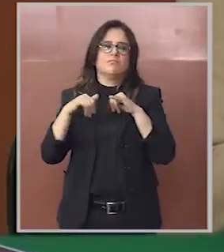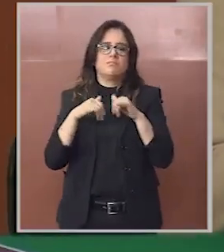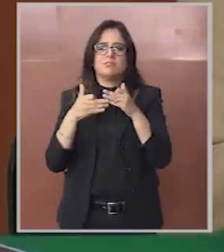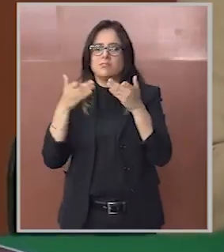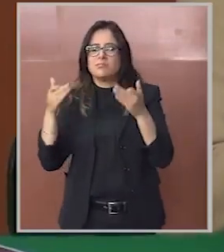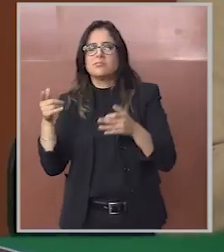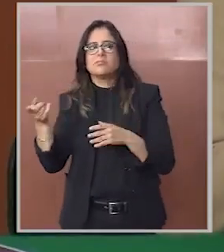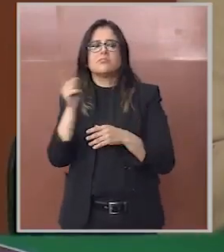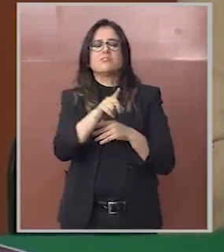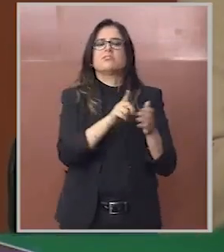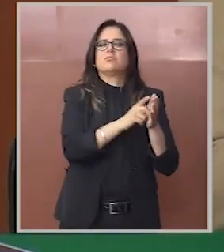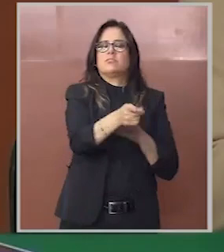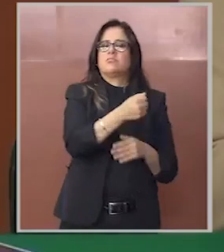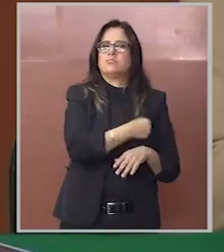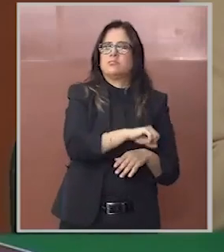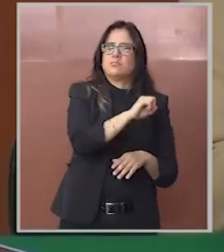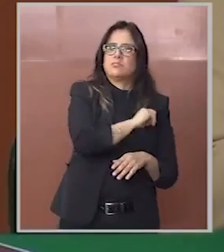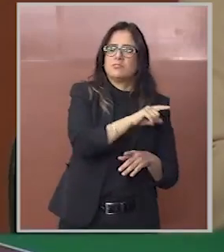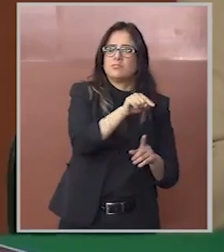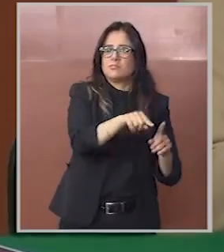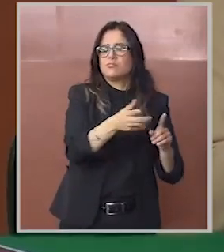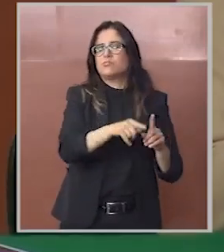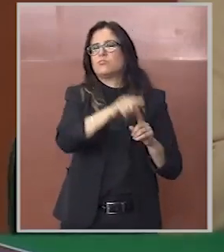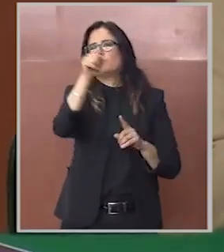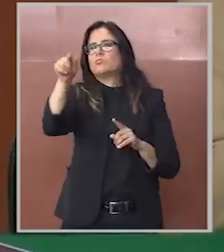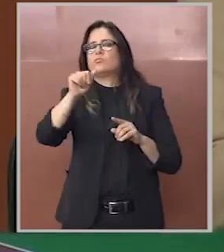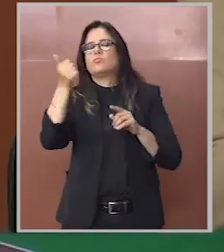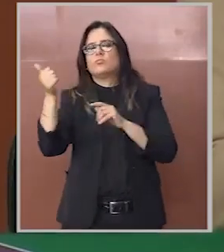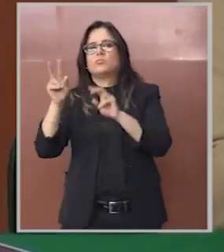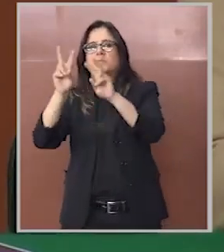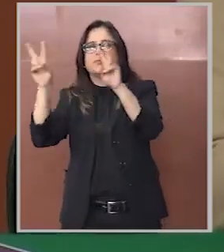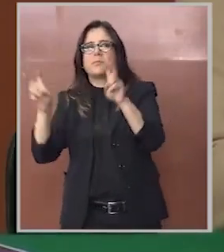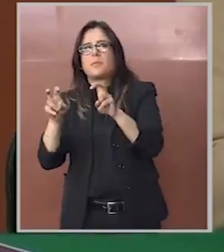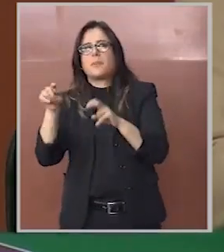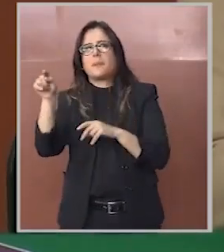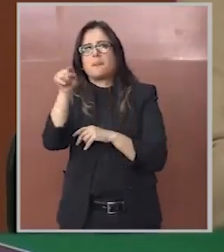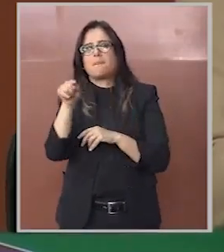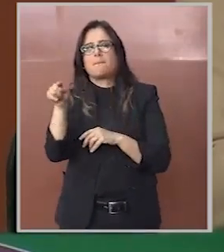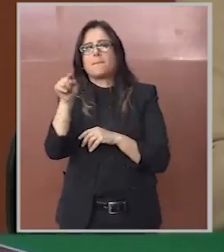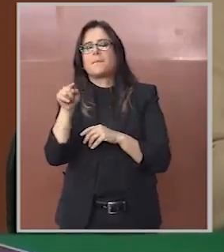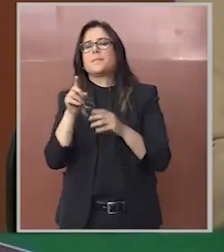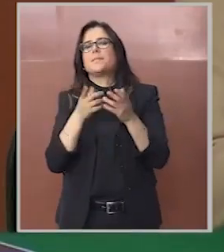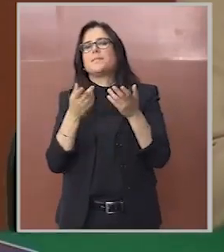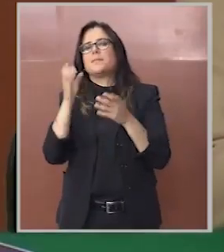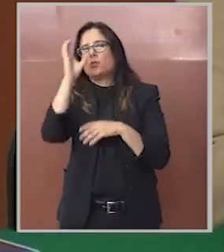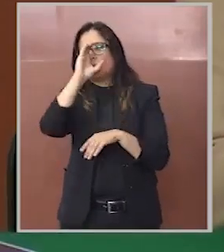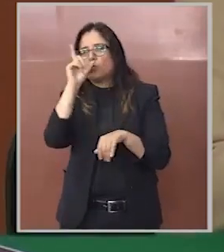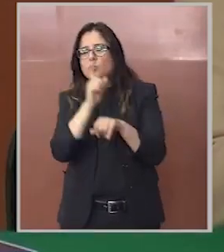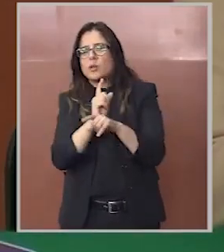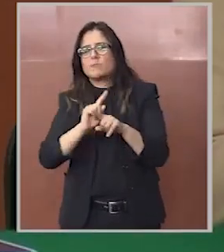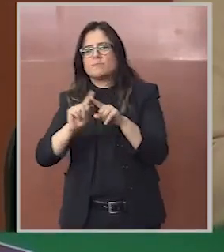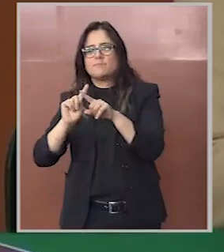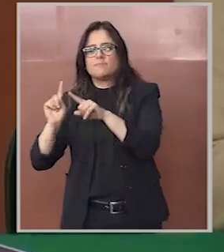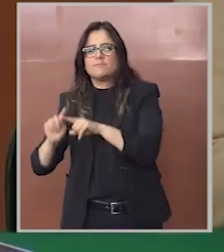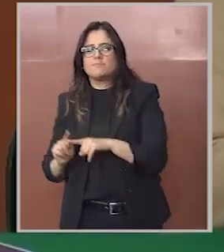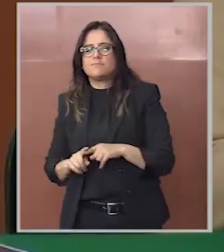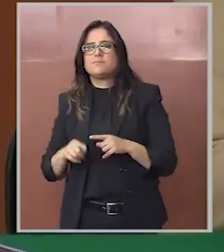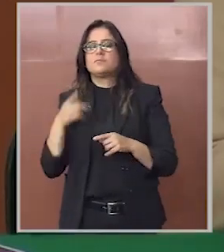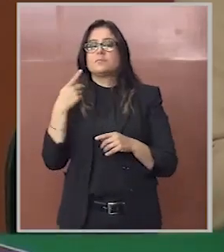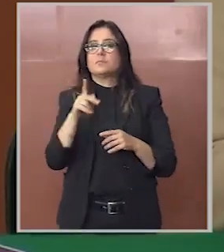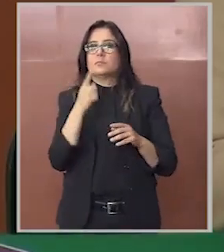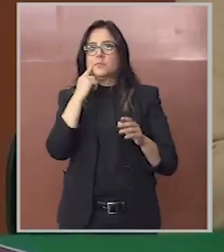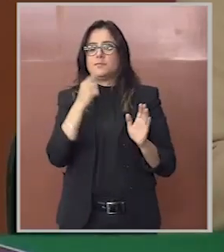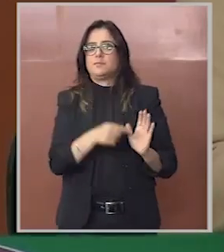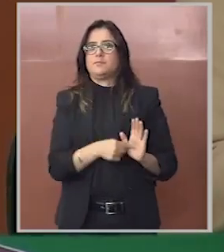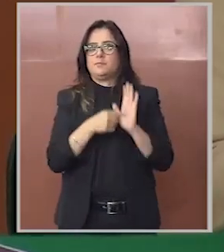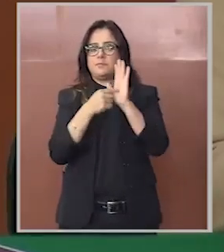derecho a la salud en otro lado sobre el tema de este de educación intercultural Pero que pudiera conjuntar este la verdad